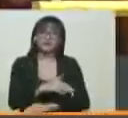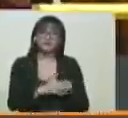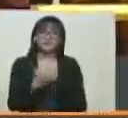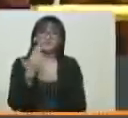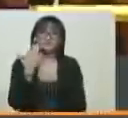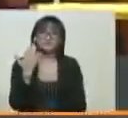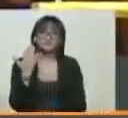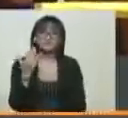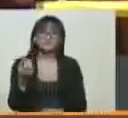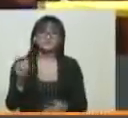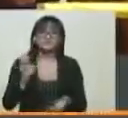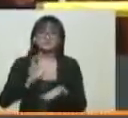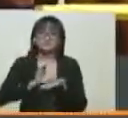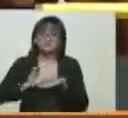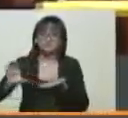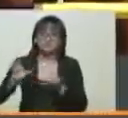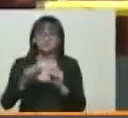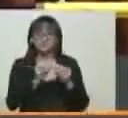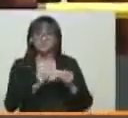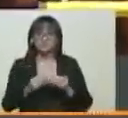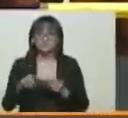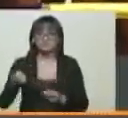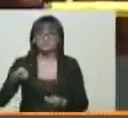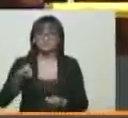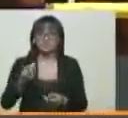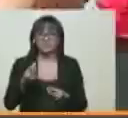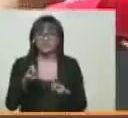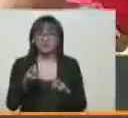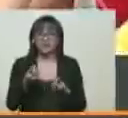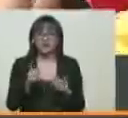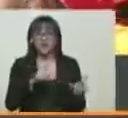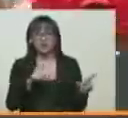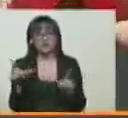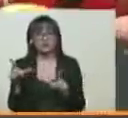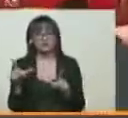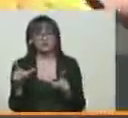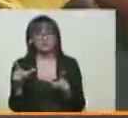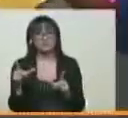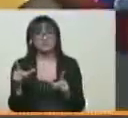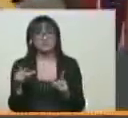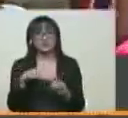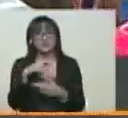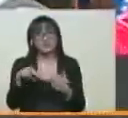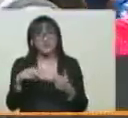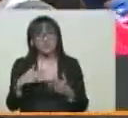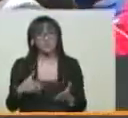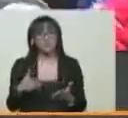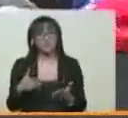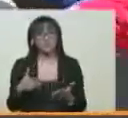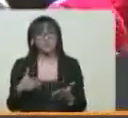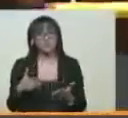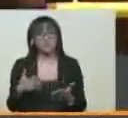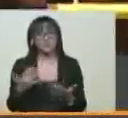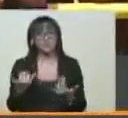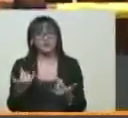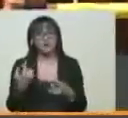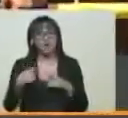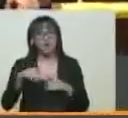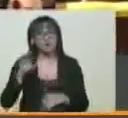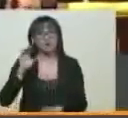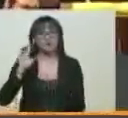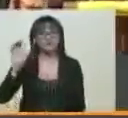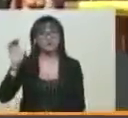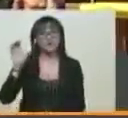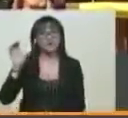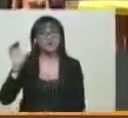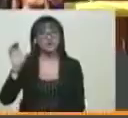y nos dio los recursos. Eso es revolución, porque estamos en otro estado,